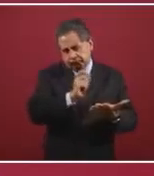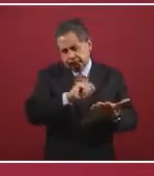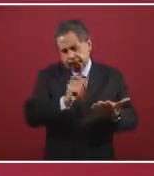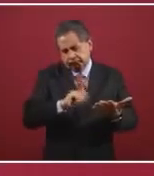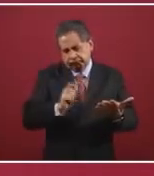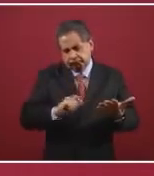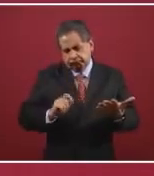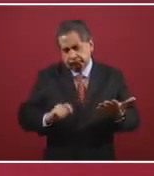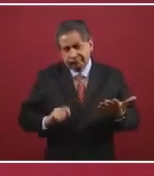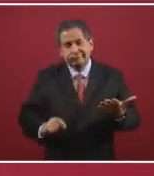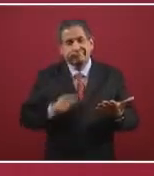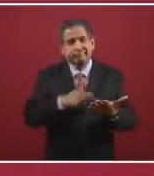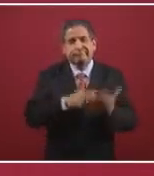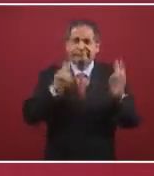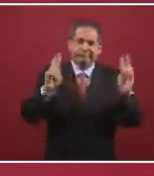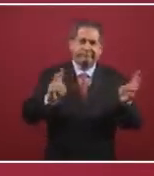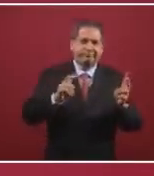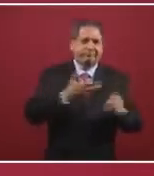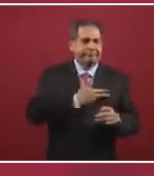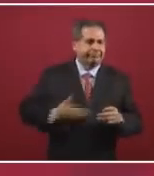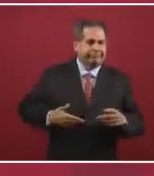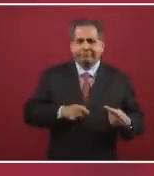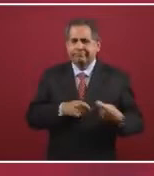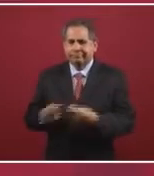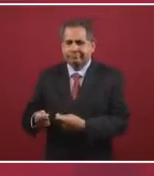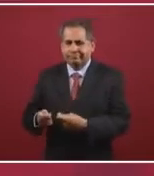esa hacienda. Un